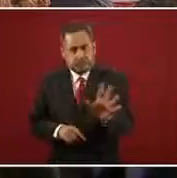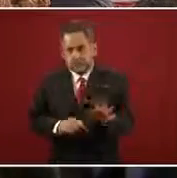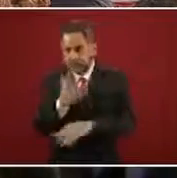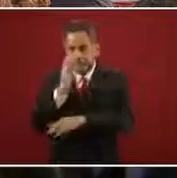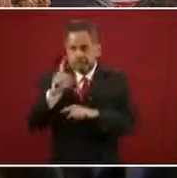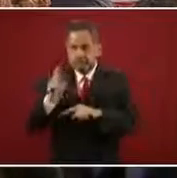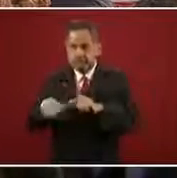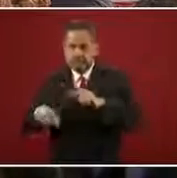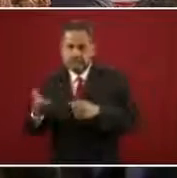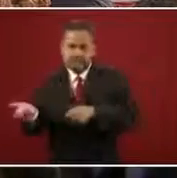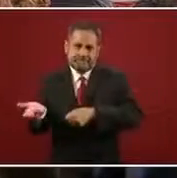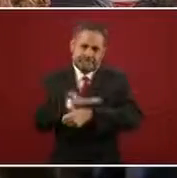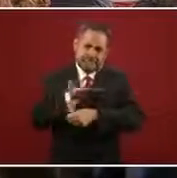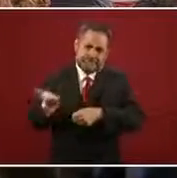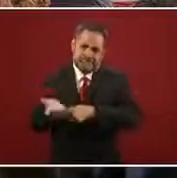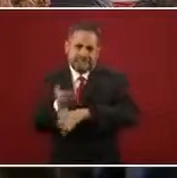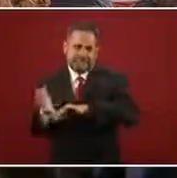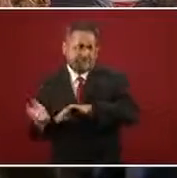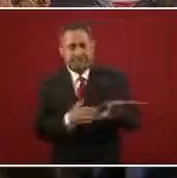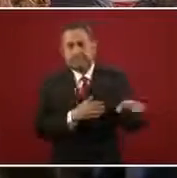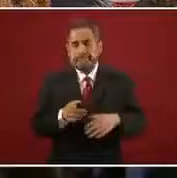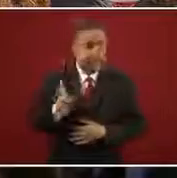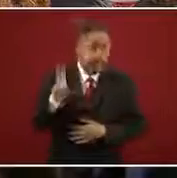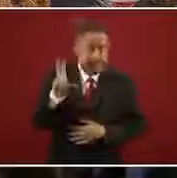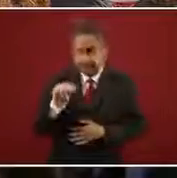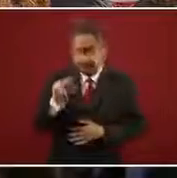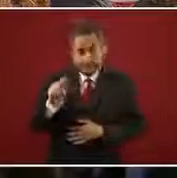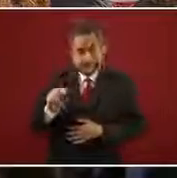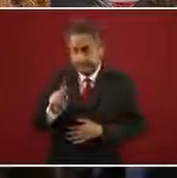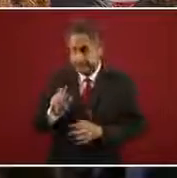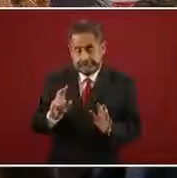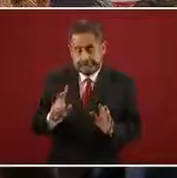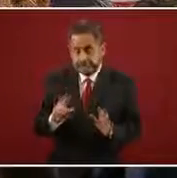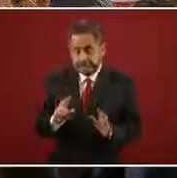de desmontar, ¿sí?, de